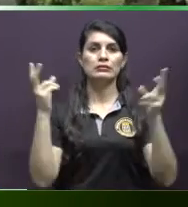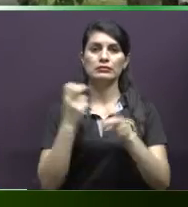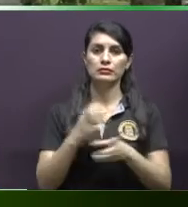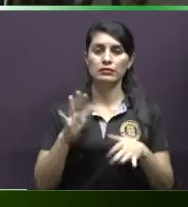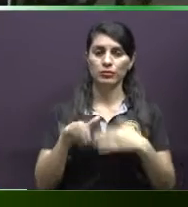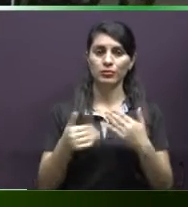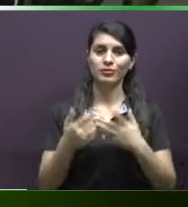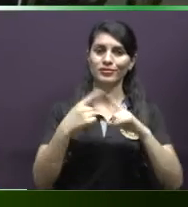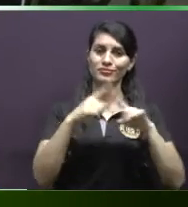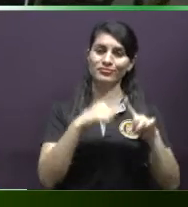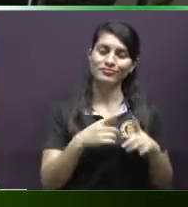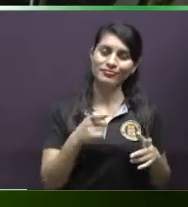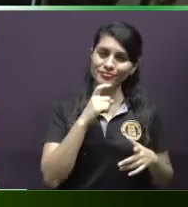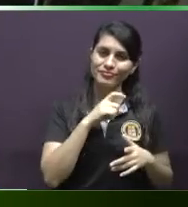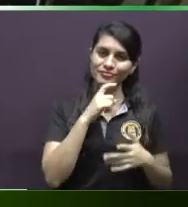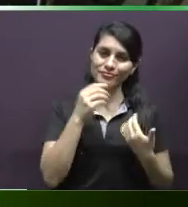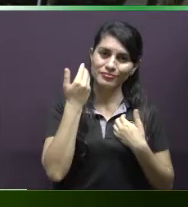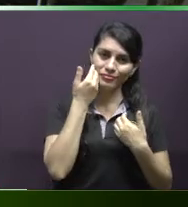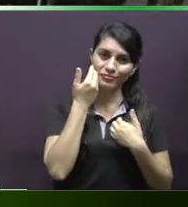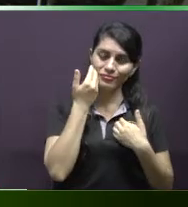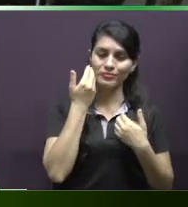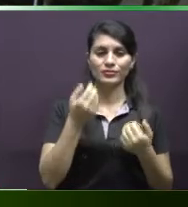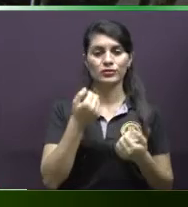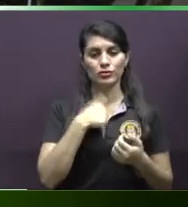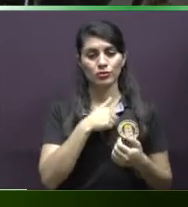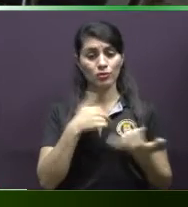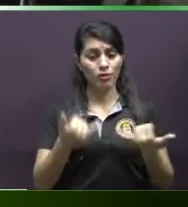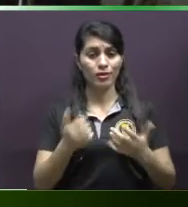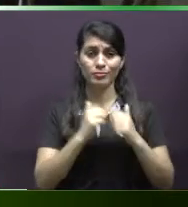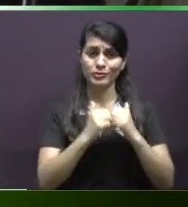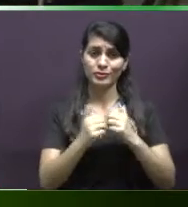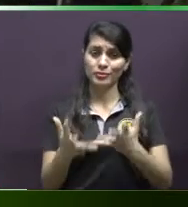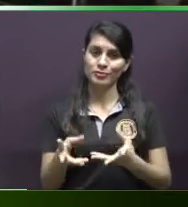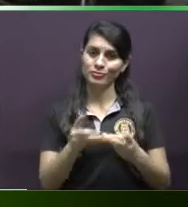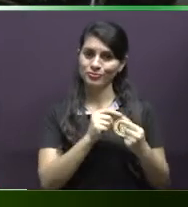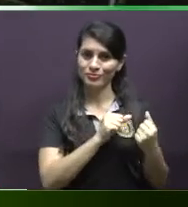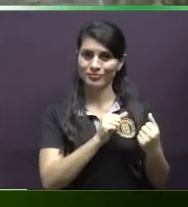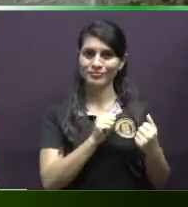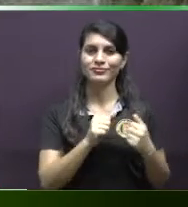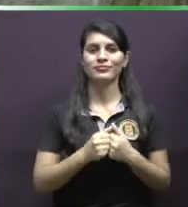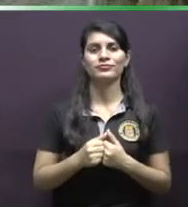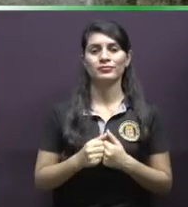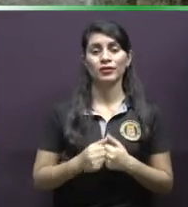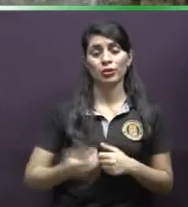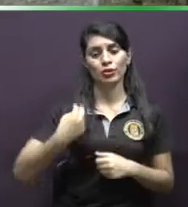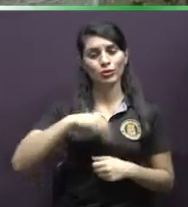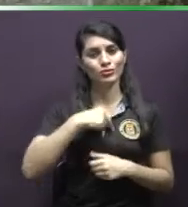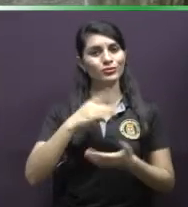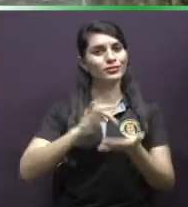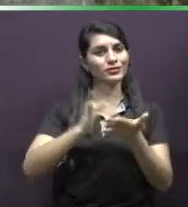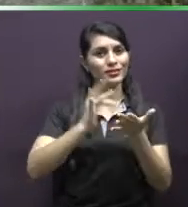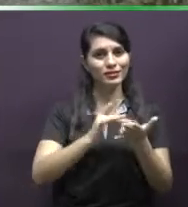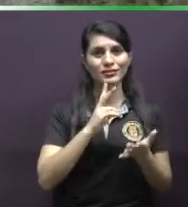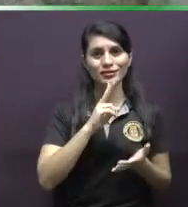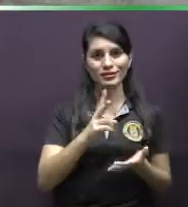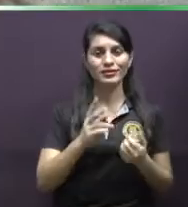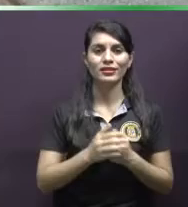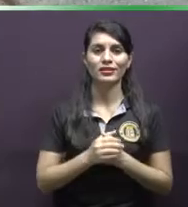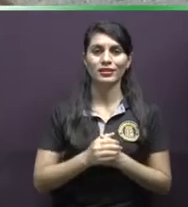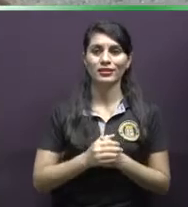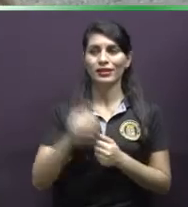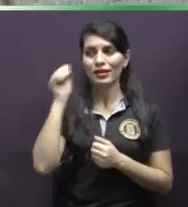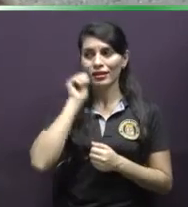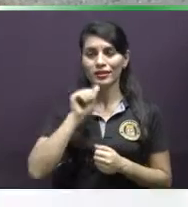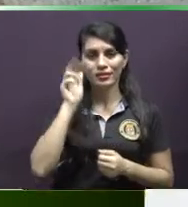con este método de construcción de letrinas ya se evita todo este problema o focos de contaminación íntima bien agradecido